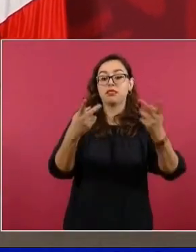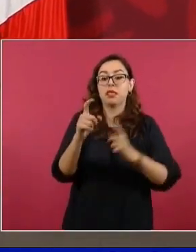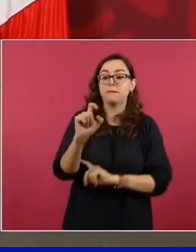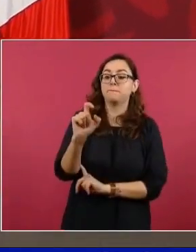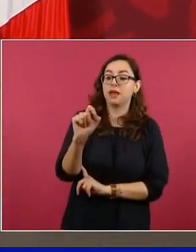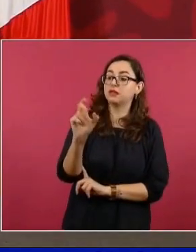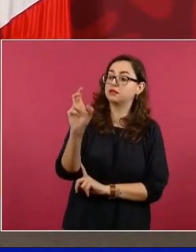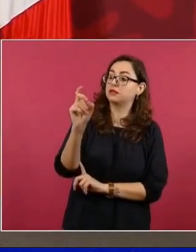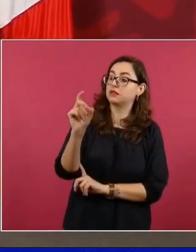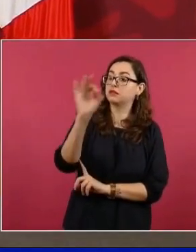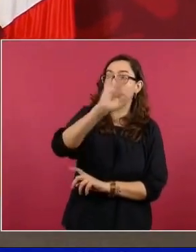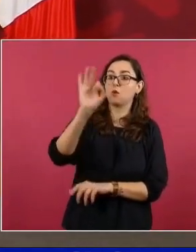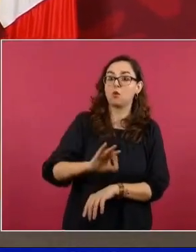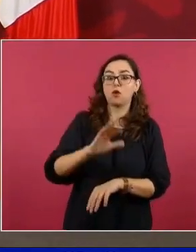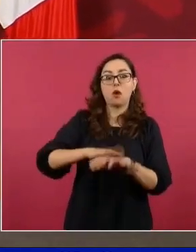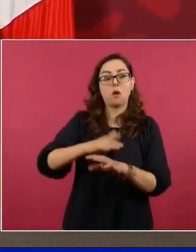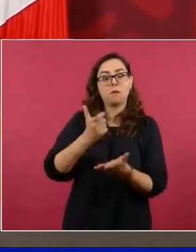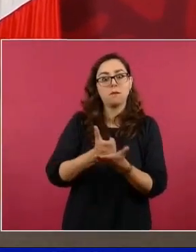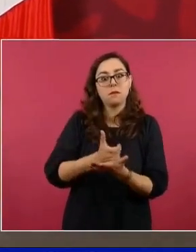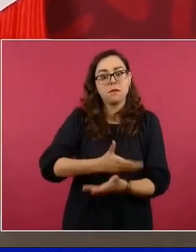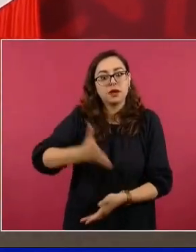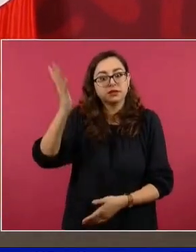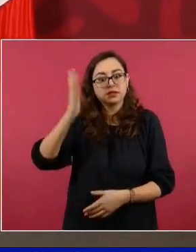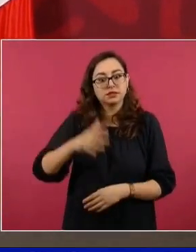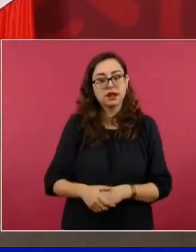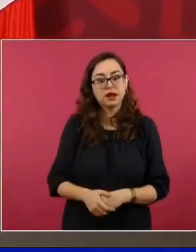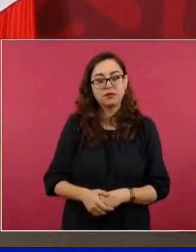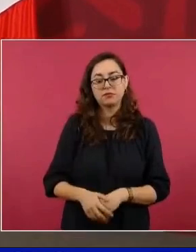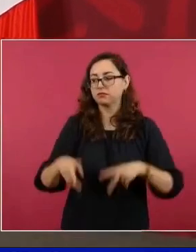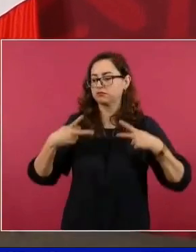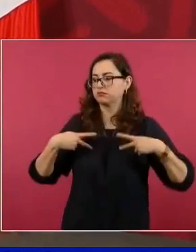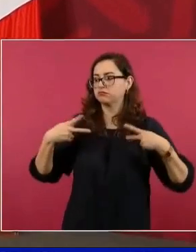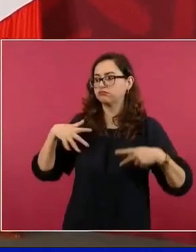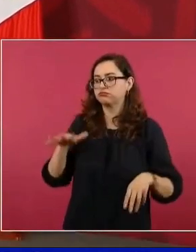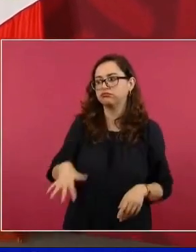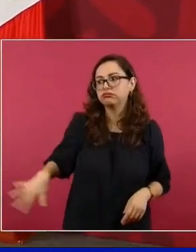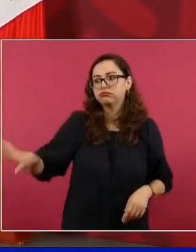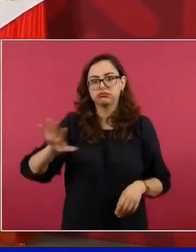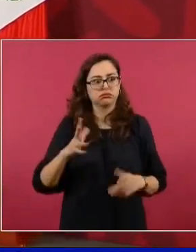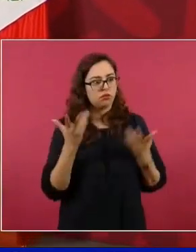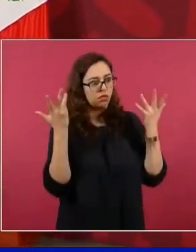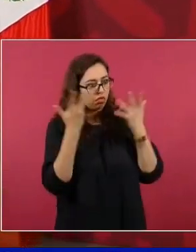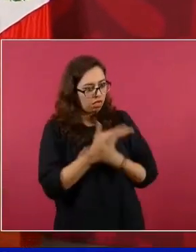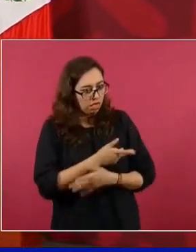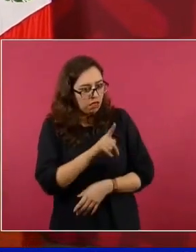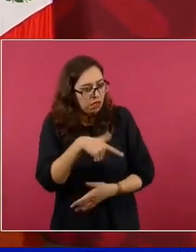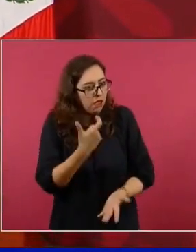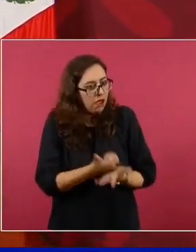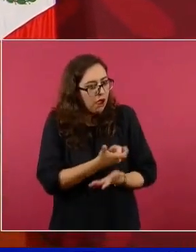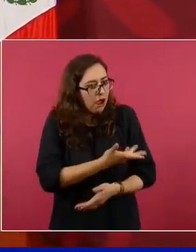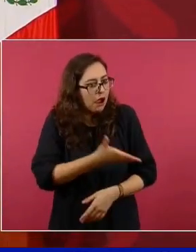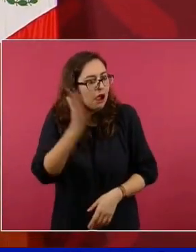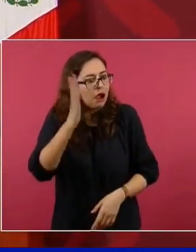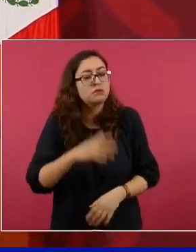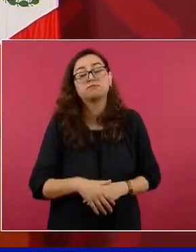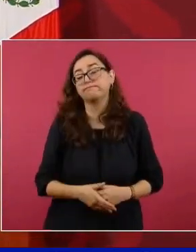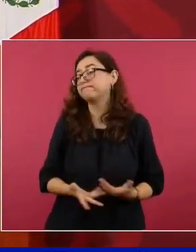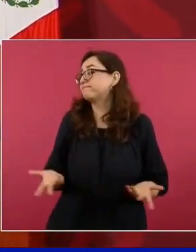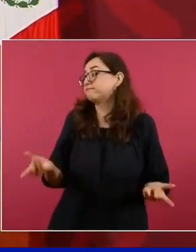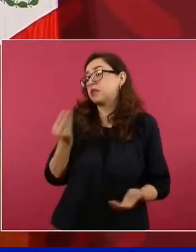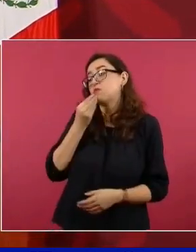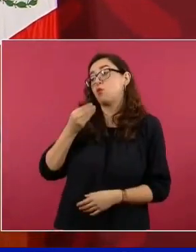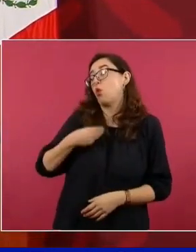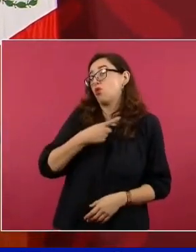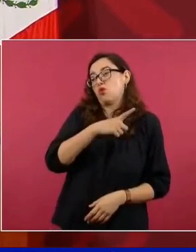Es que en la miscelánea fiscal, en la ley de ingreso, vino un aumento.